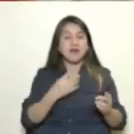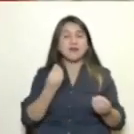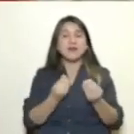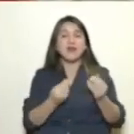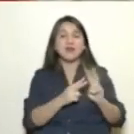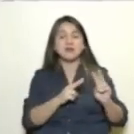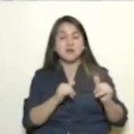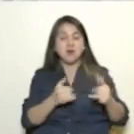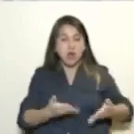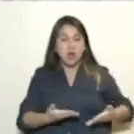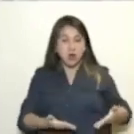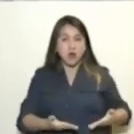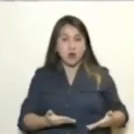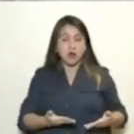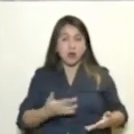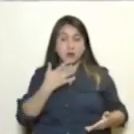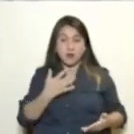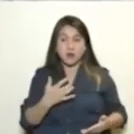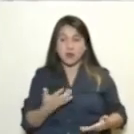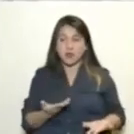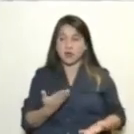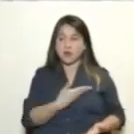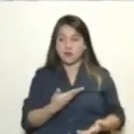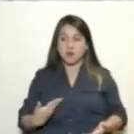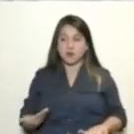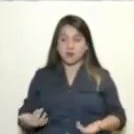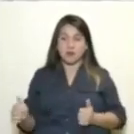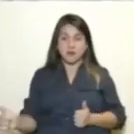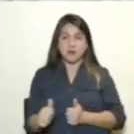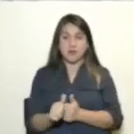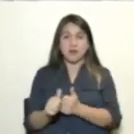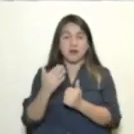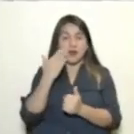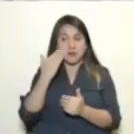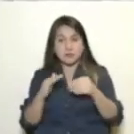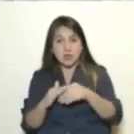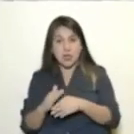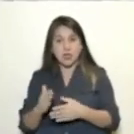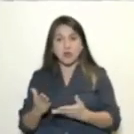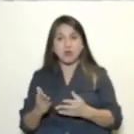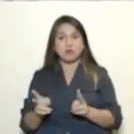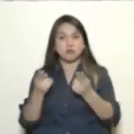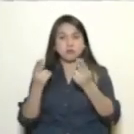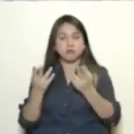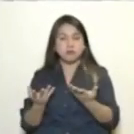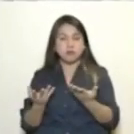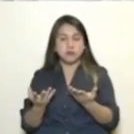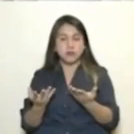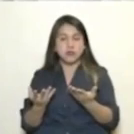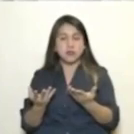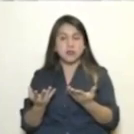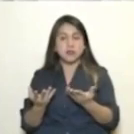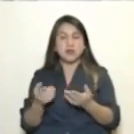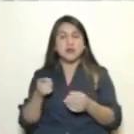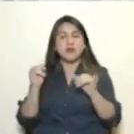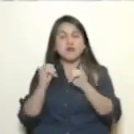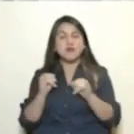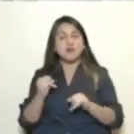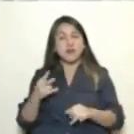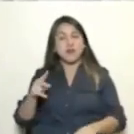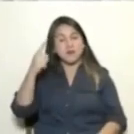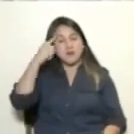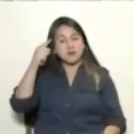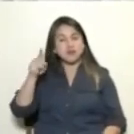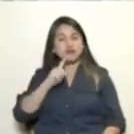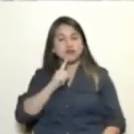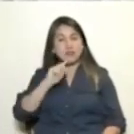caer el gobierno en manos nuestras y algo íbamos a tener que ver, ¿no? Entonces, esa forma de pensar que